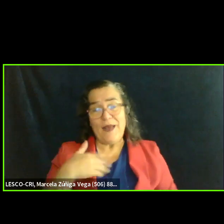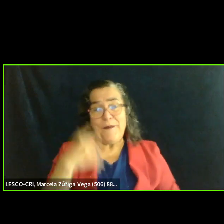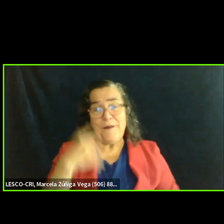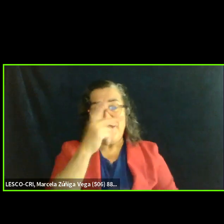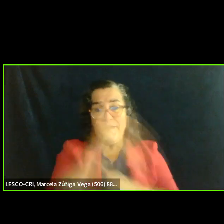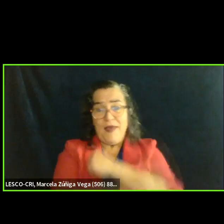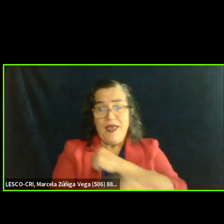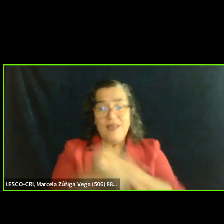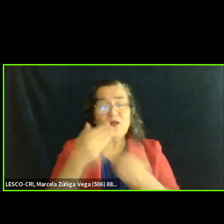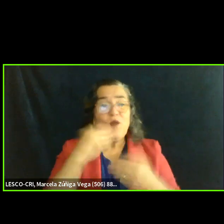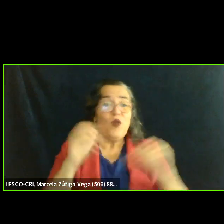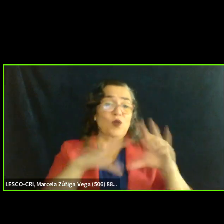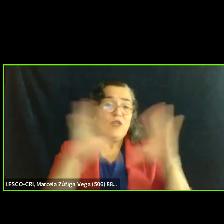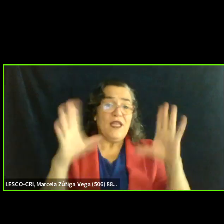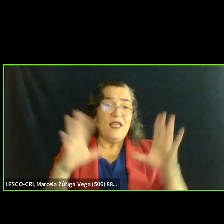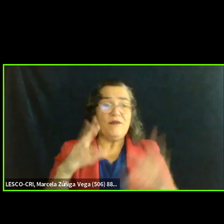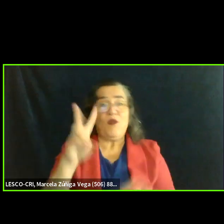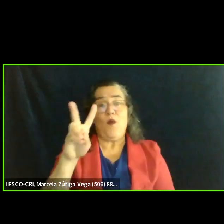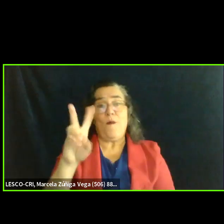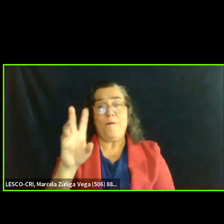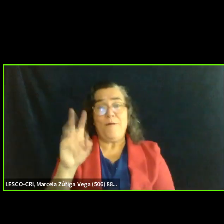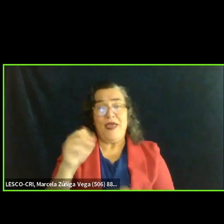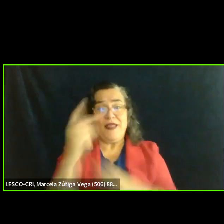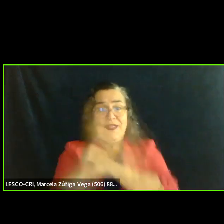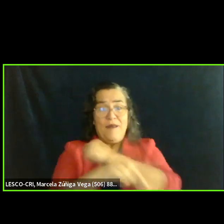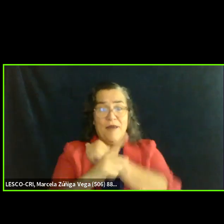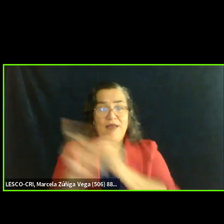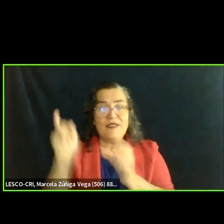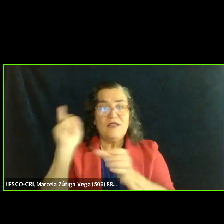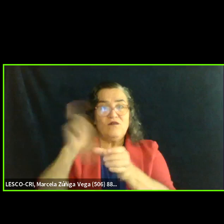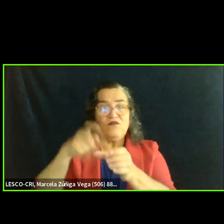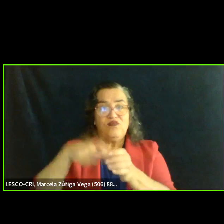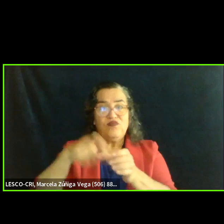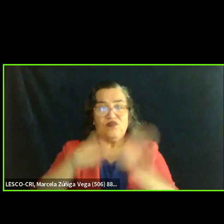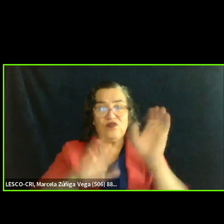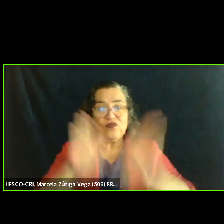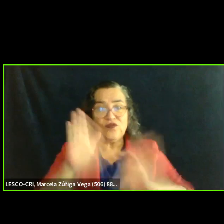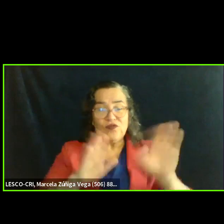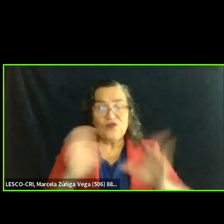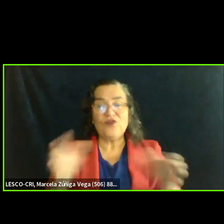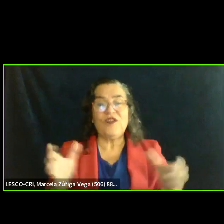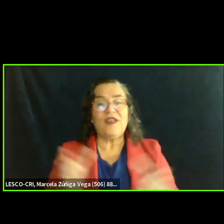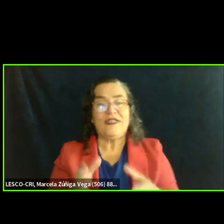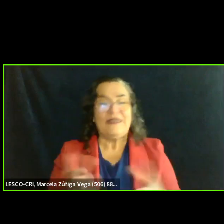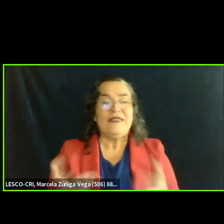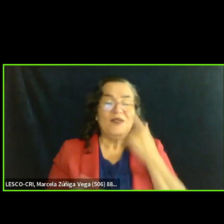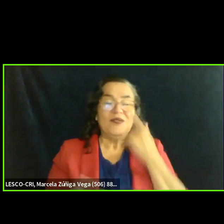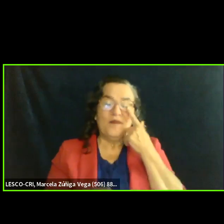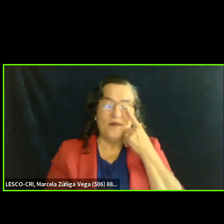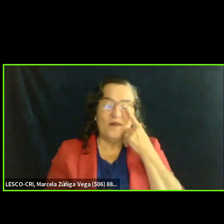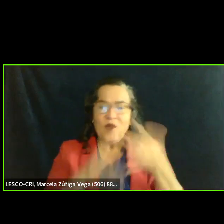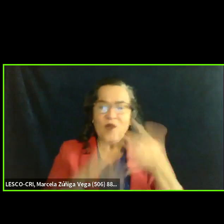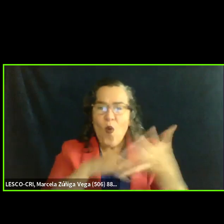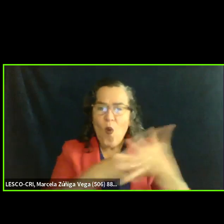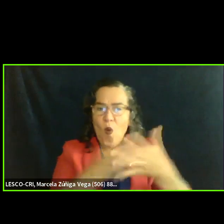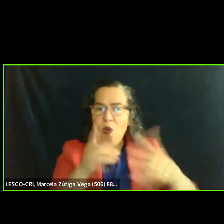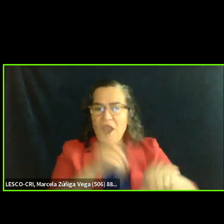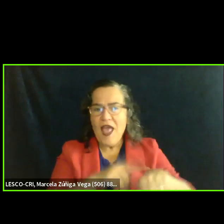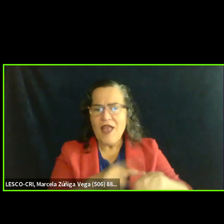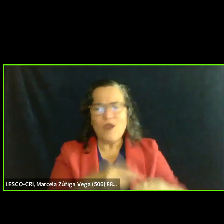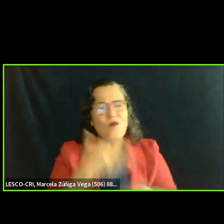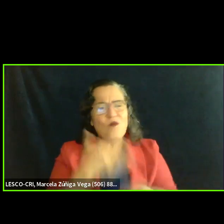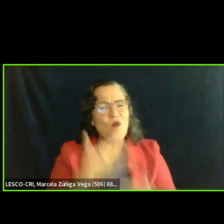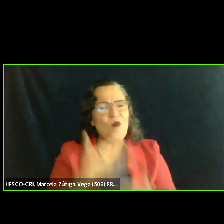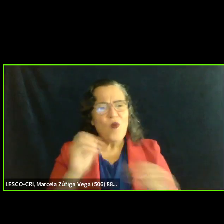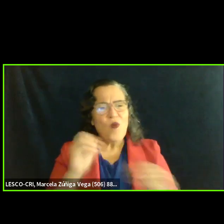Pero como sé que hay 20 países en este momento participando de este encuentro, el horario que sea, les deseo un muy buen día,